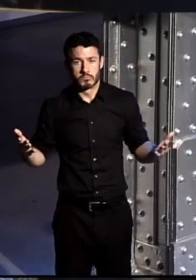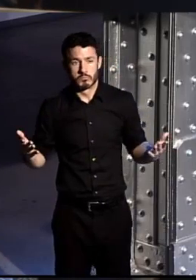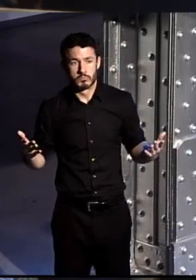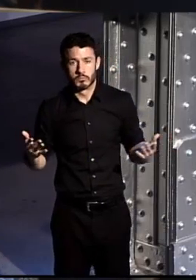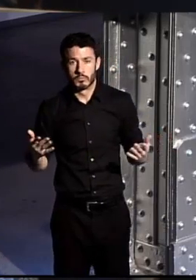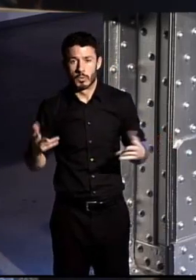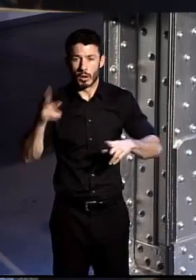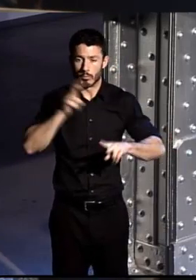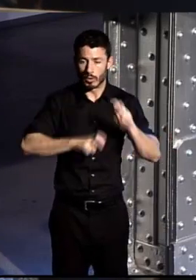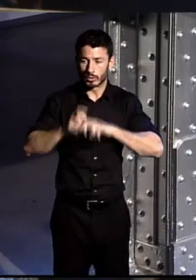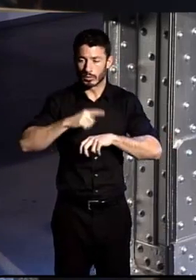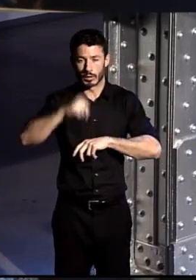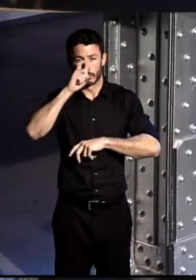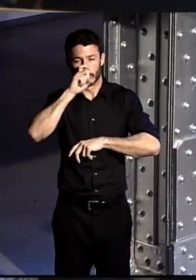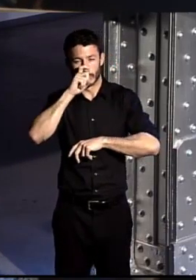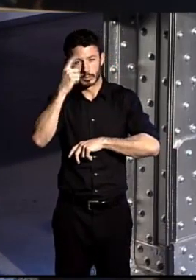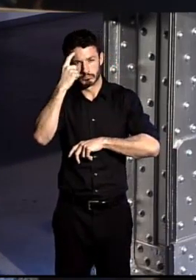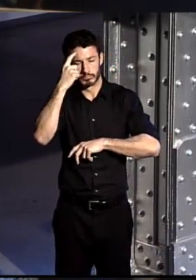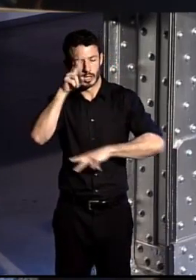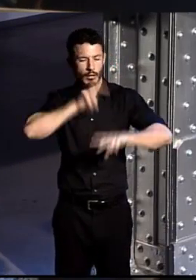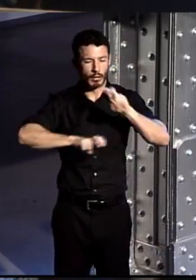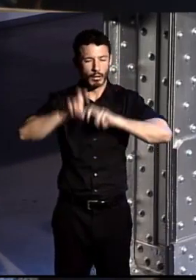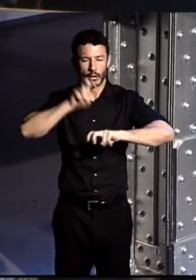bueno, pues busqué en mi memoria